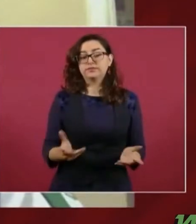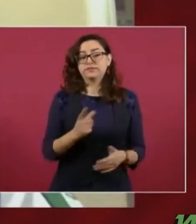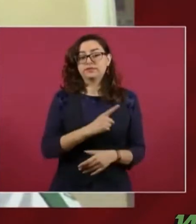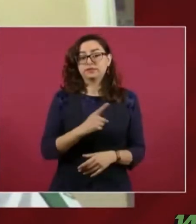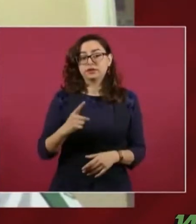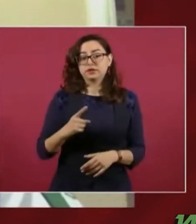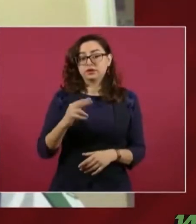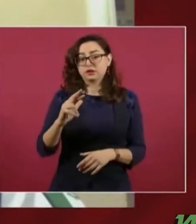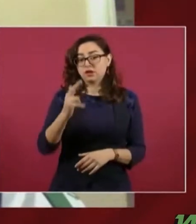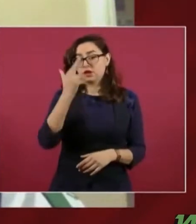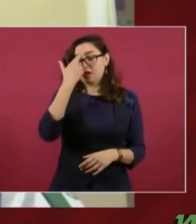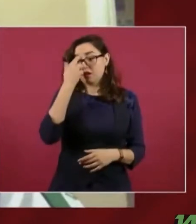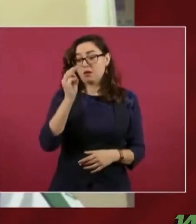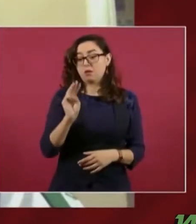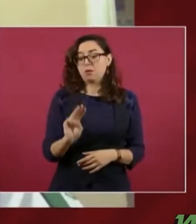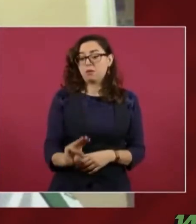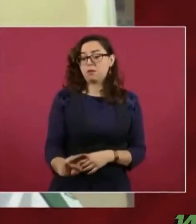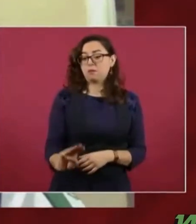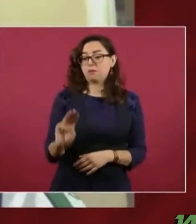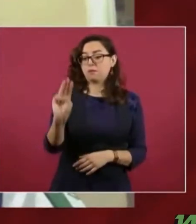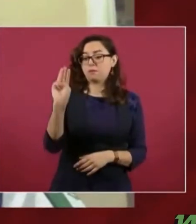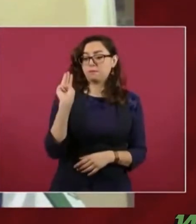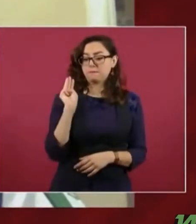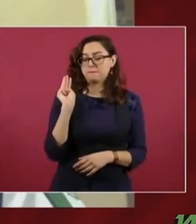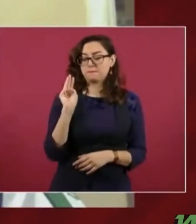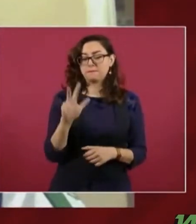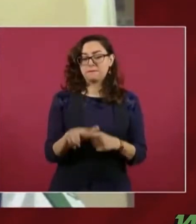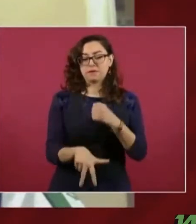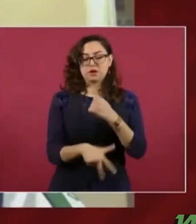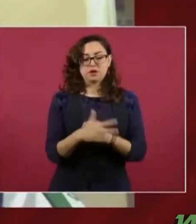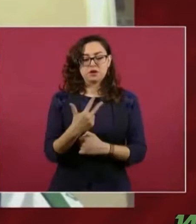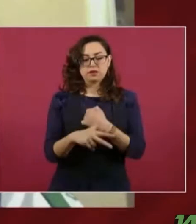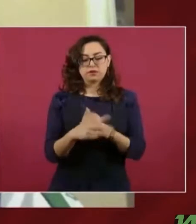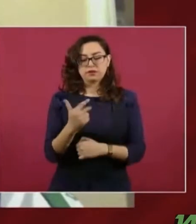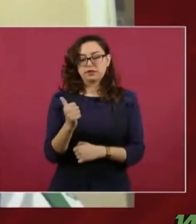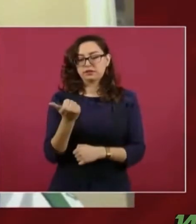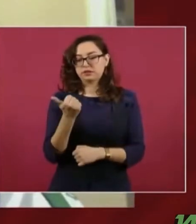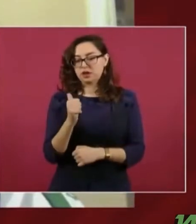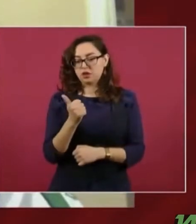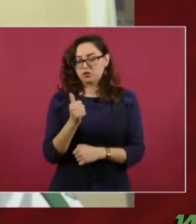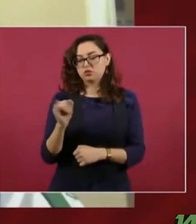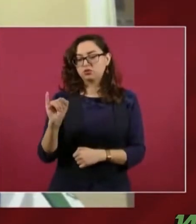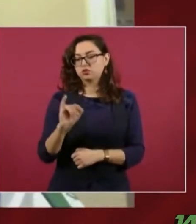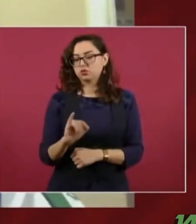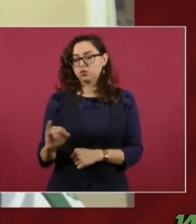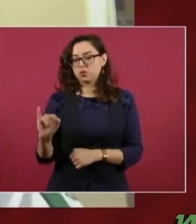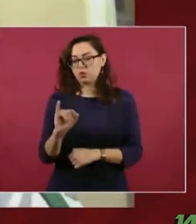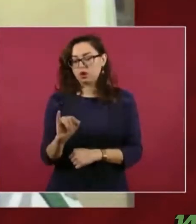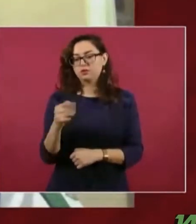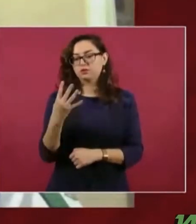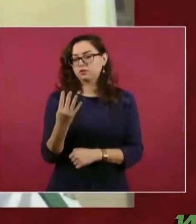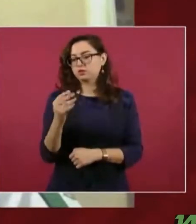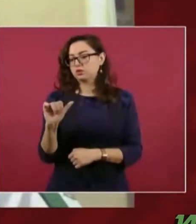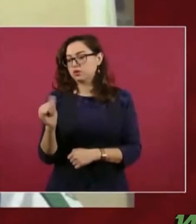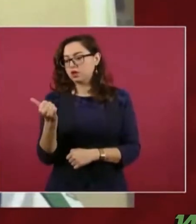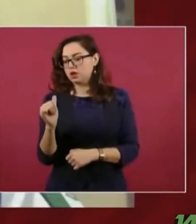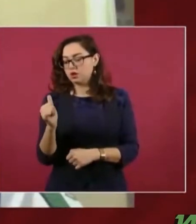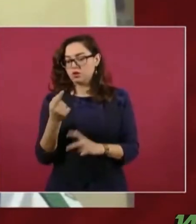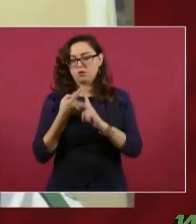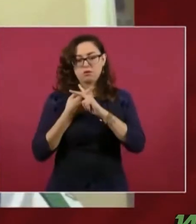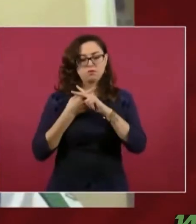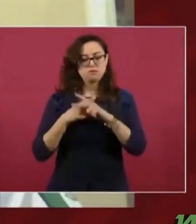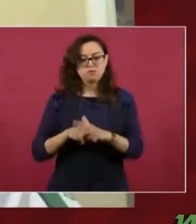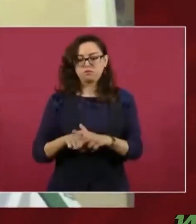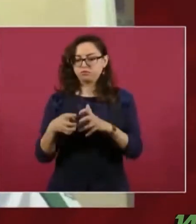de agosto el primer minuto de del jueves 4 de agosto empezamos a batir estos niveles